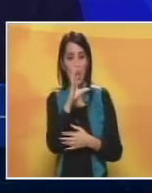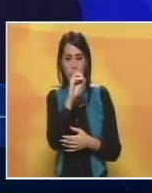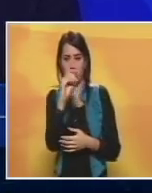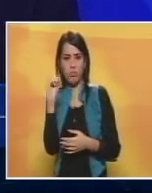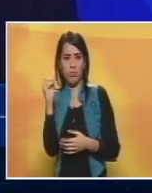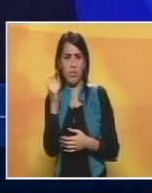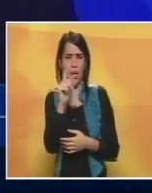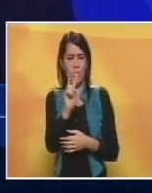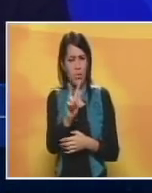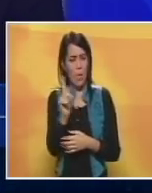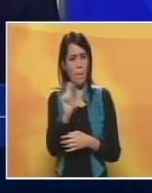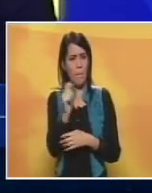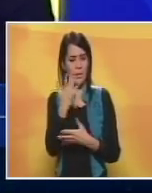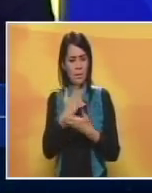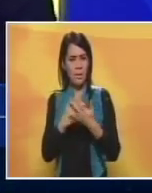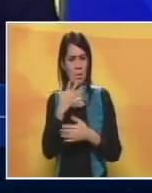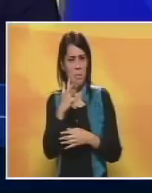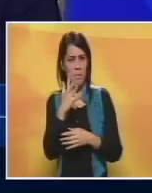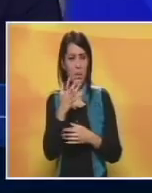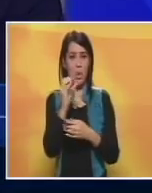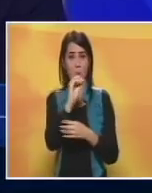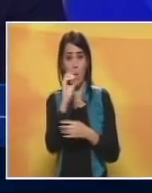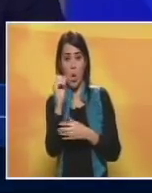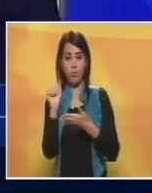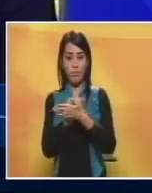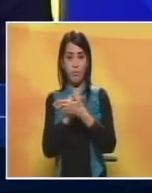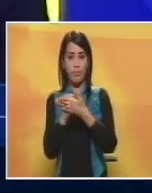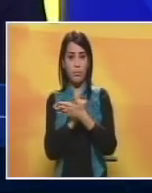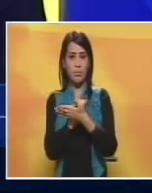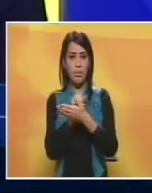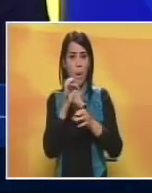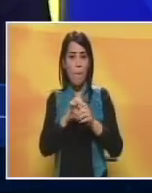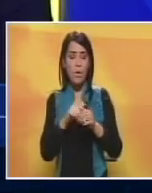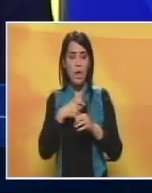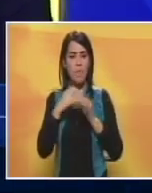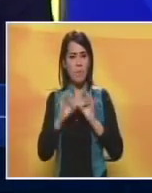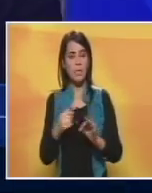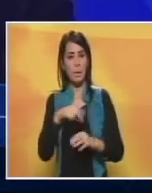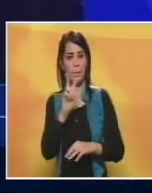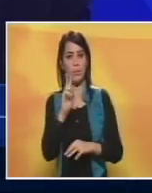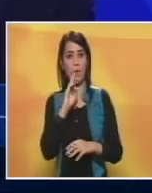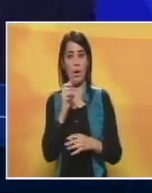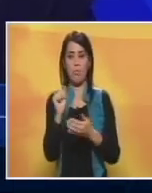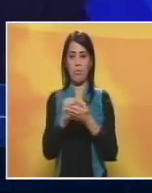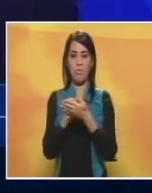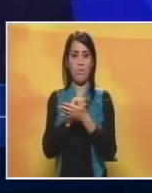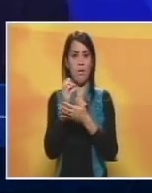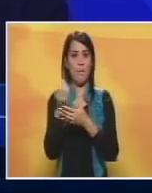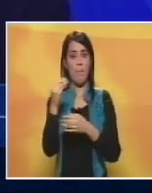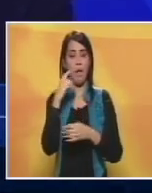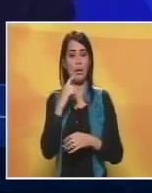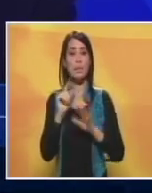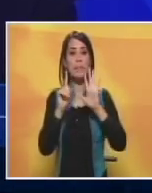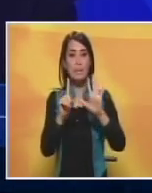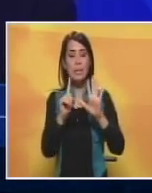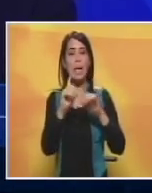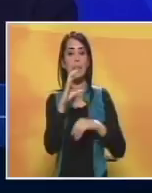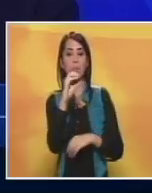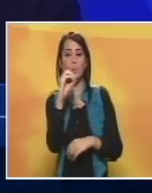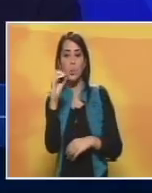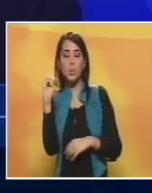meses y medio tuvo que quitarle 2 ceros más a la moneda. Y probablemente tenía que quitarle más, pero no tuvo. Tenía que quitarle 6 ceros a la